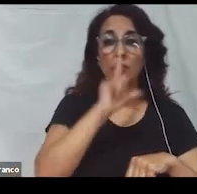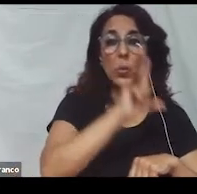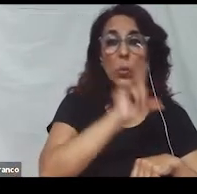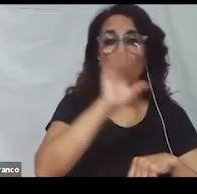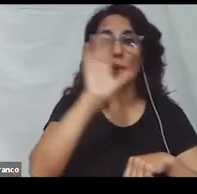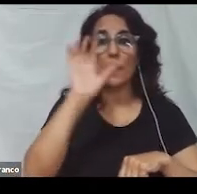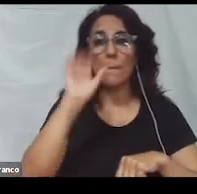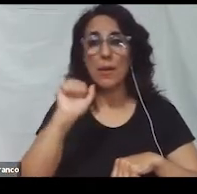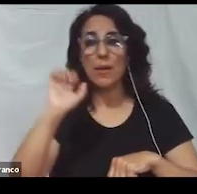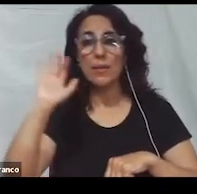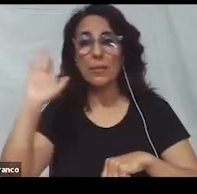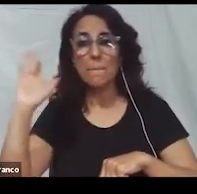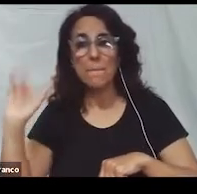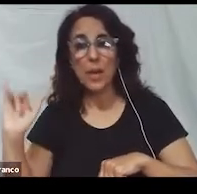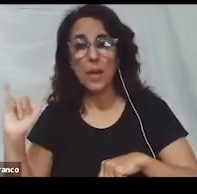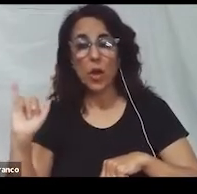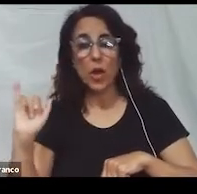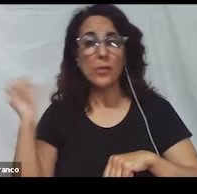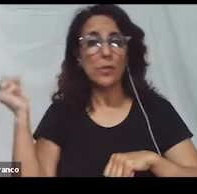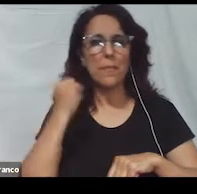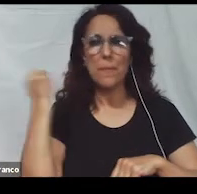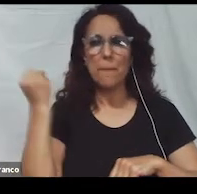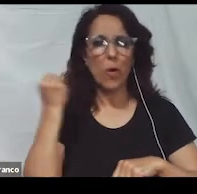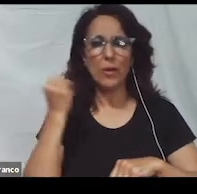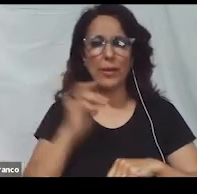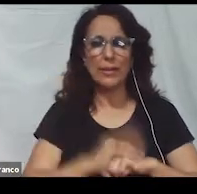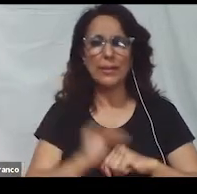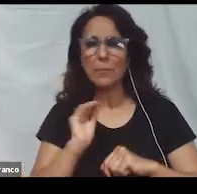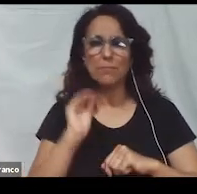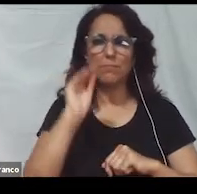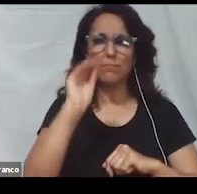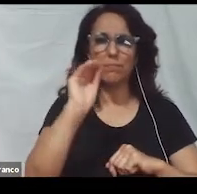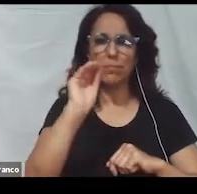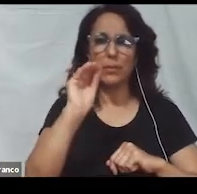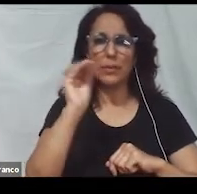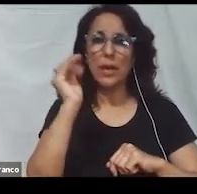martes y miércoles. Eso es como nuestra cabecera, ¿no? Lo importante y principal que va a